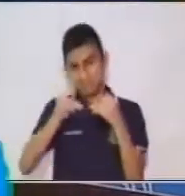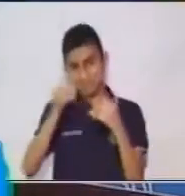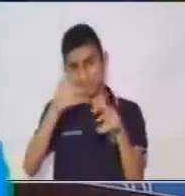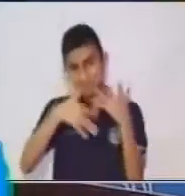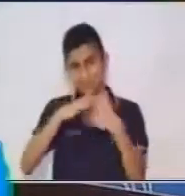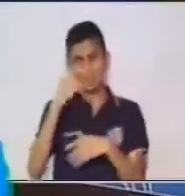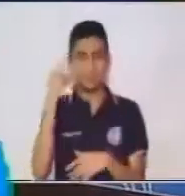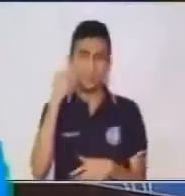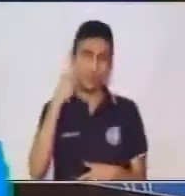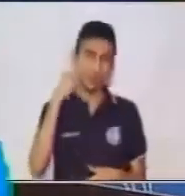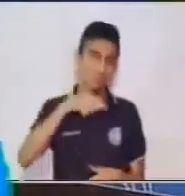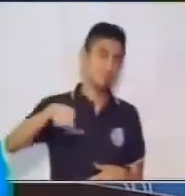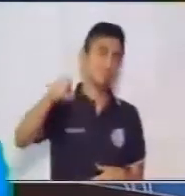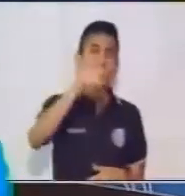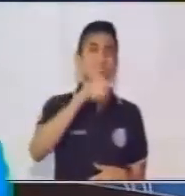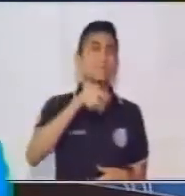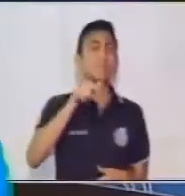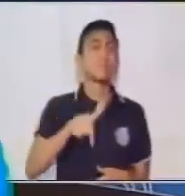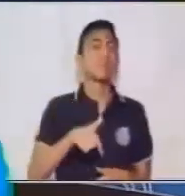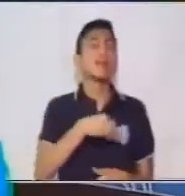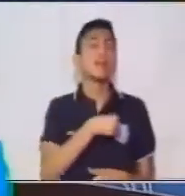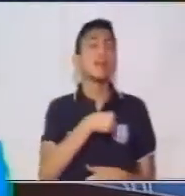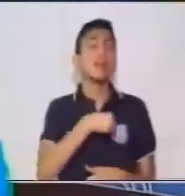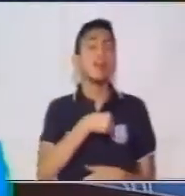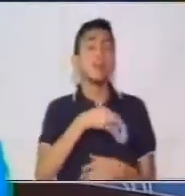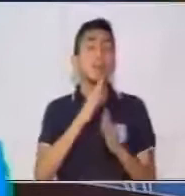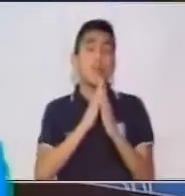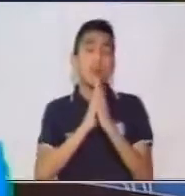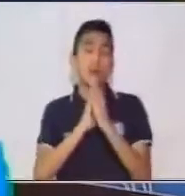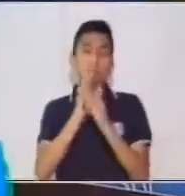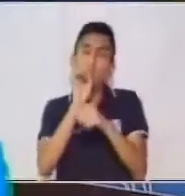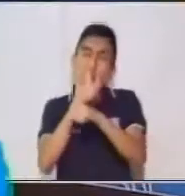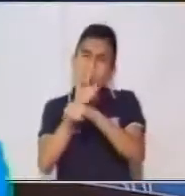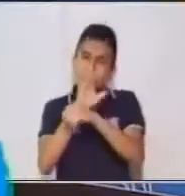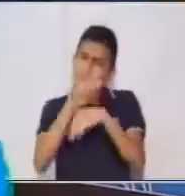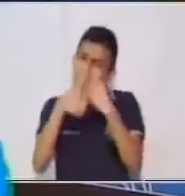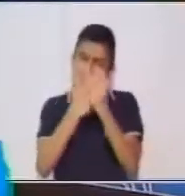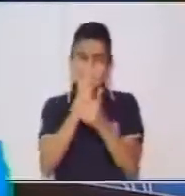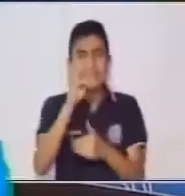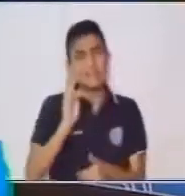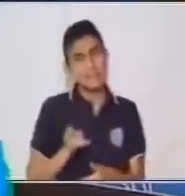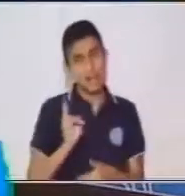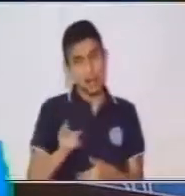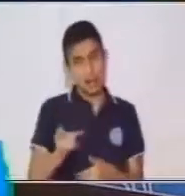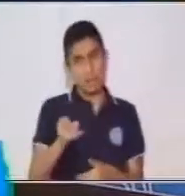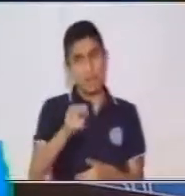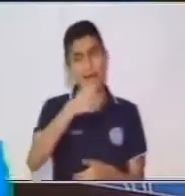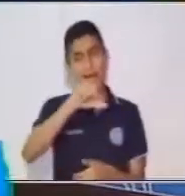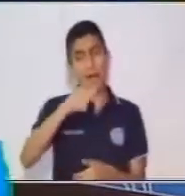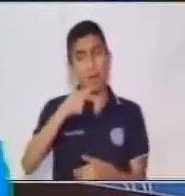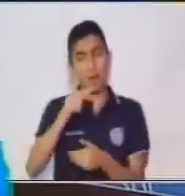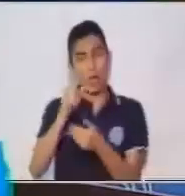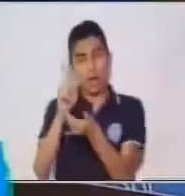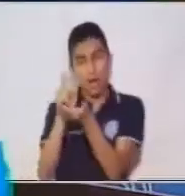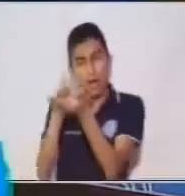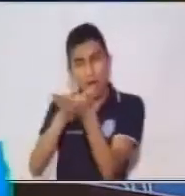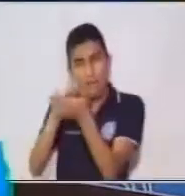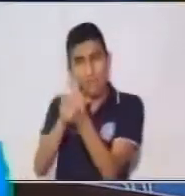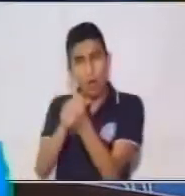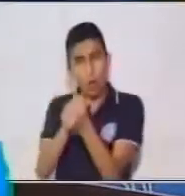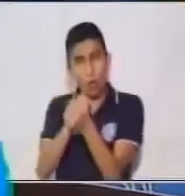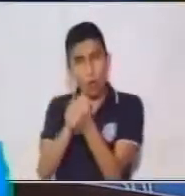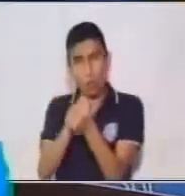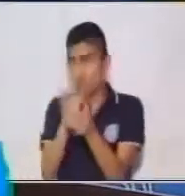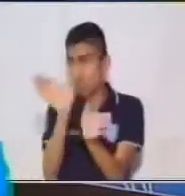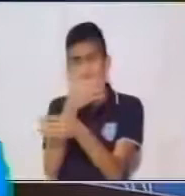Muy bien, antes de empezar, te recomiendo que laves tus manos constantemente con agua y jabón. Yo en este caso